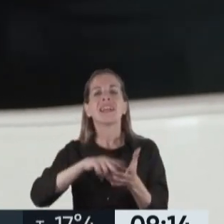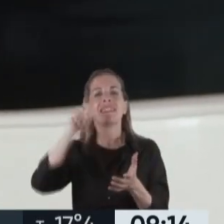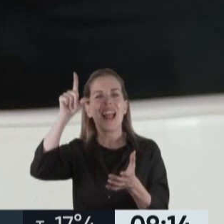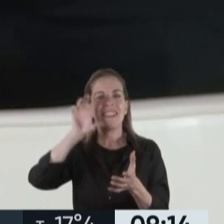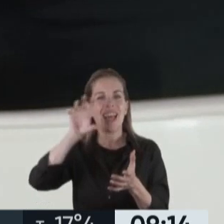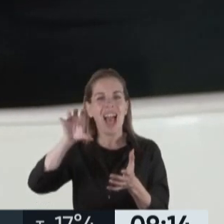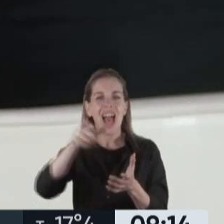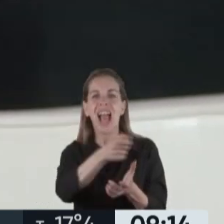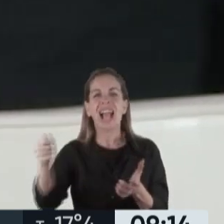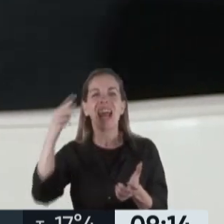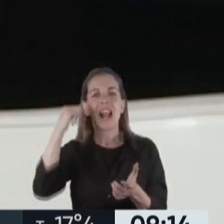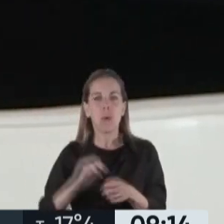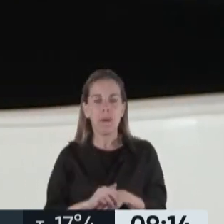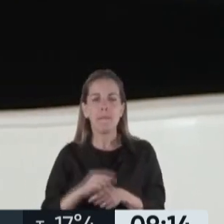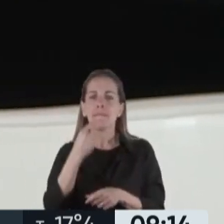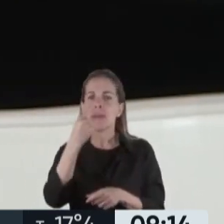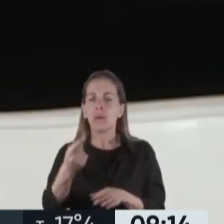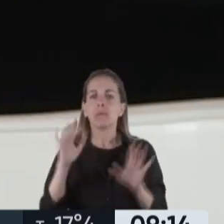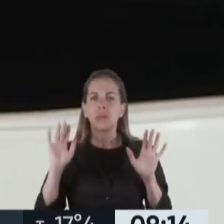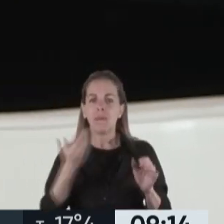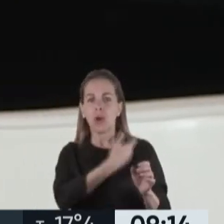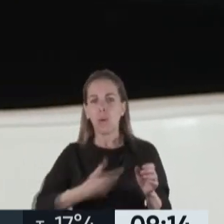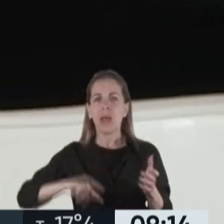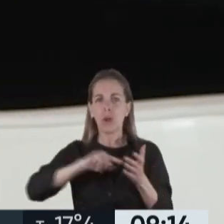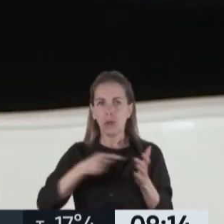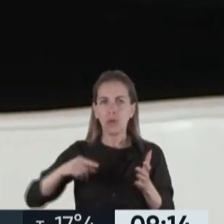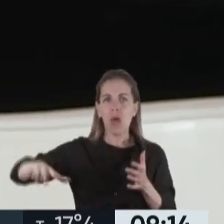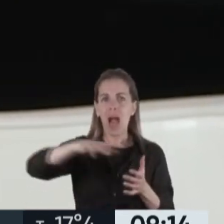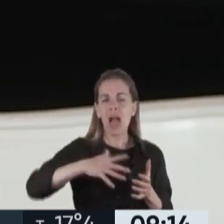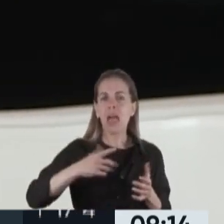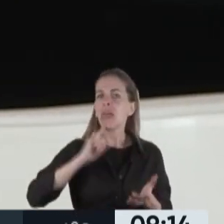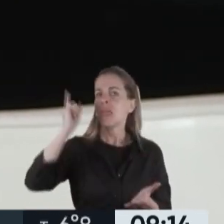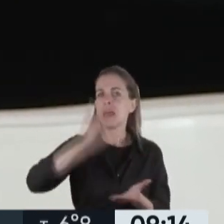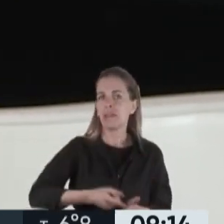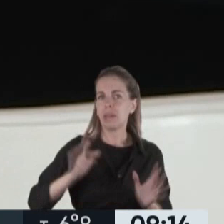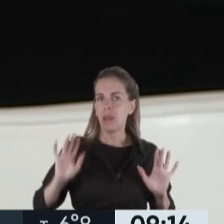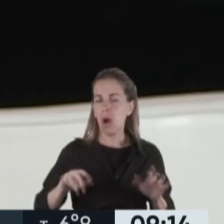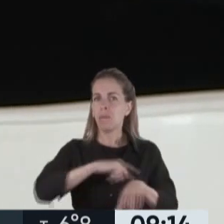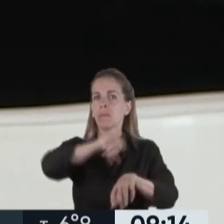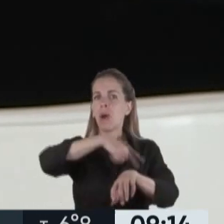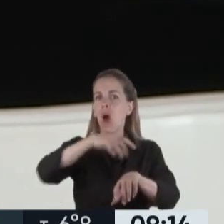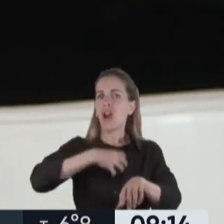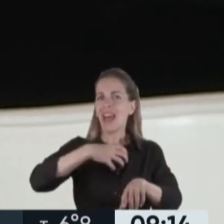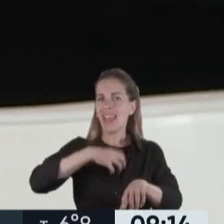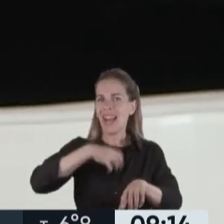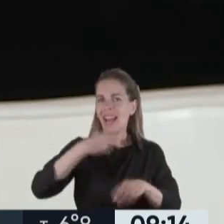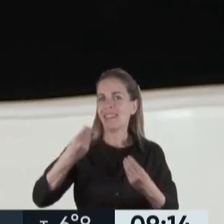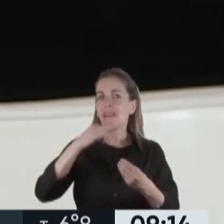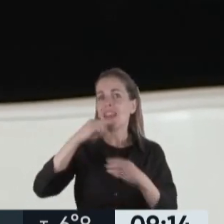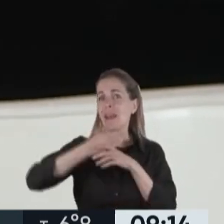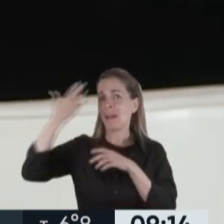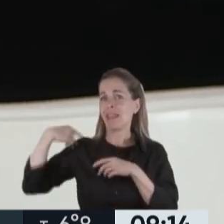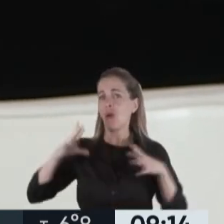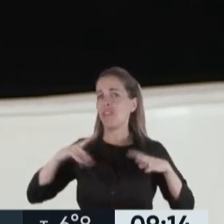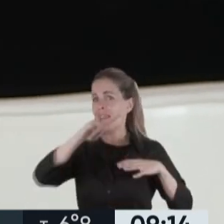el gobierno de la ciudad determinó recuperar las horas de clases perdidas el día 2 del 9, decretado feriado nacional